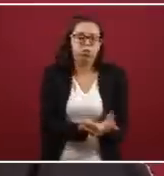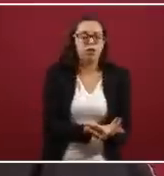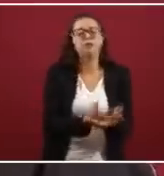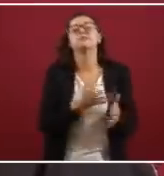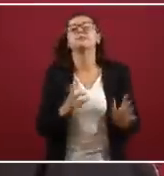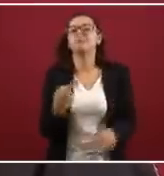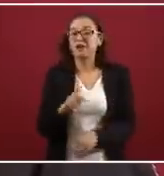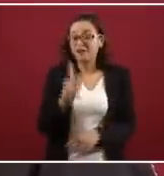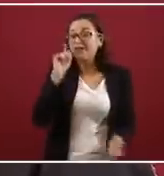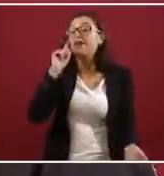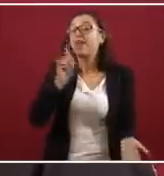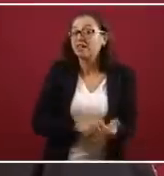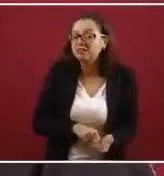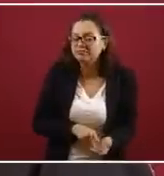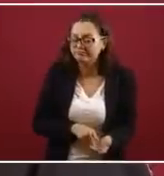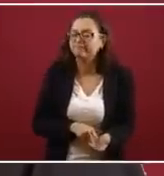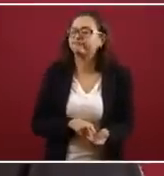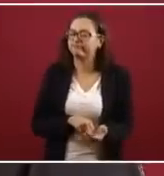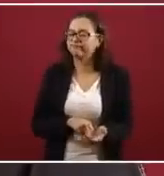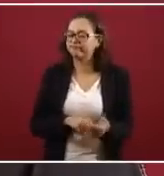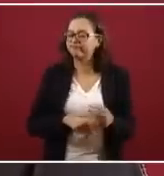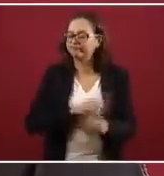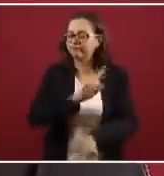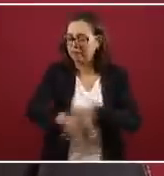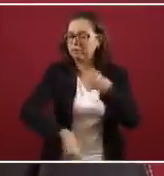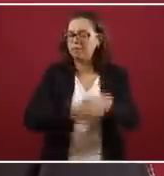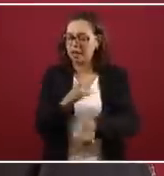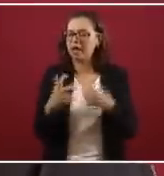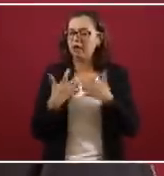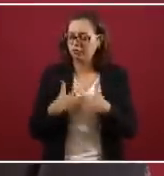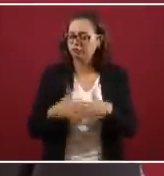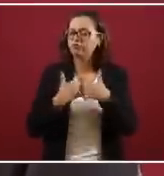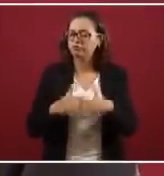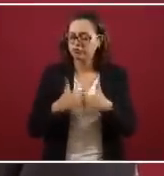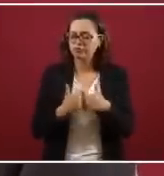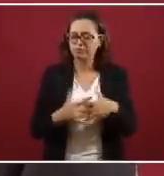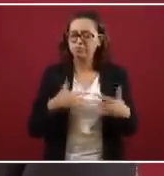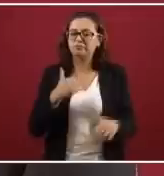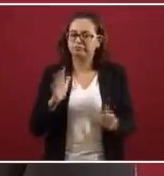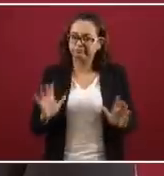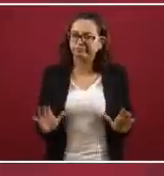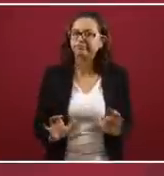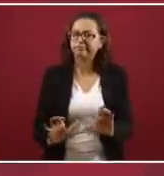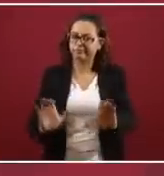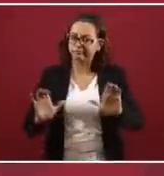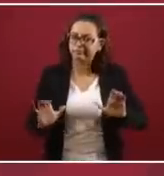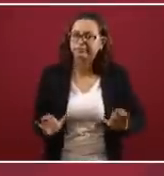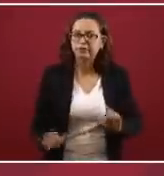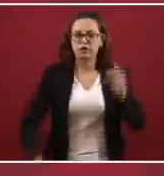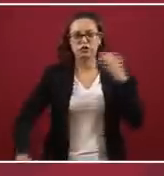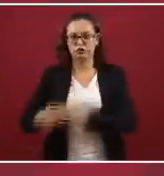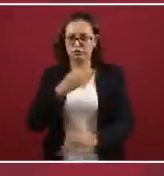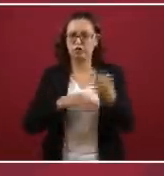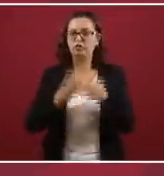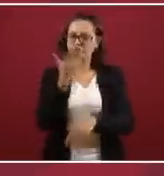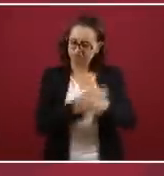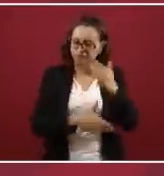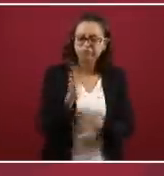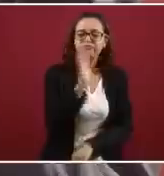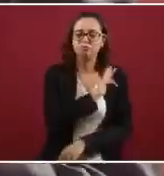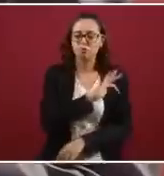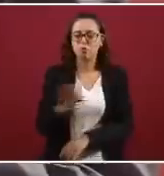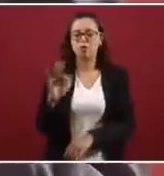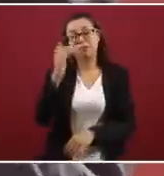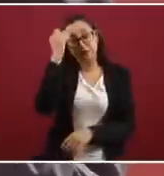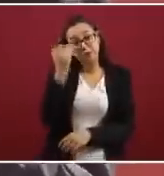tiene que caminar. Ya lo levantamos y lo estamos empujando entre todos. Entonces,